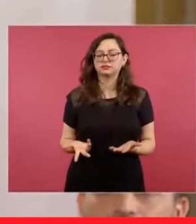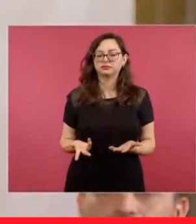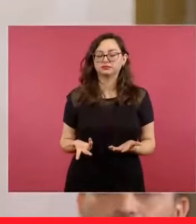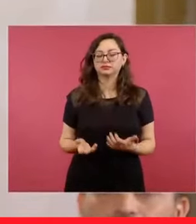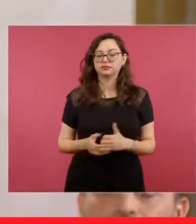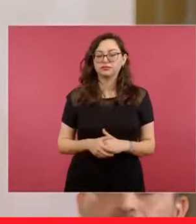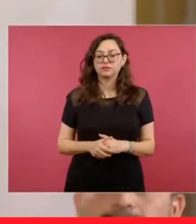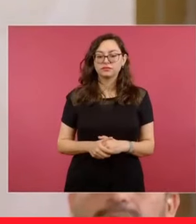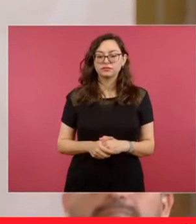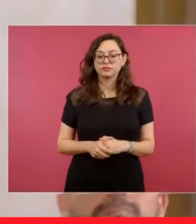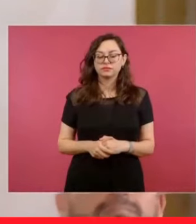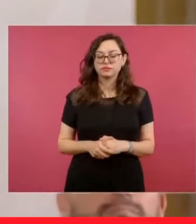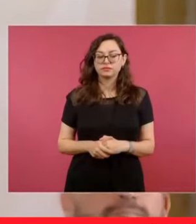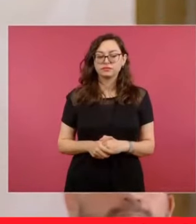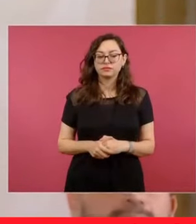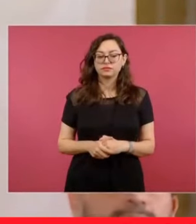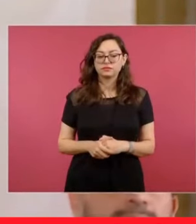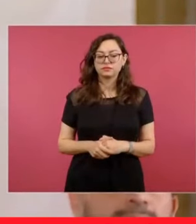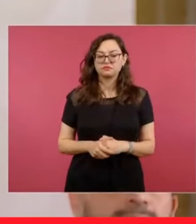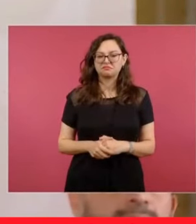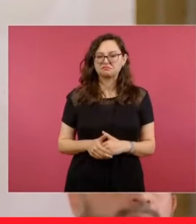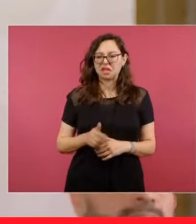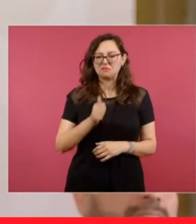atrevido o